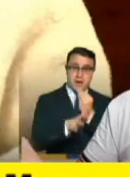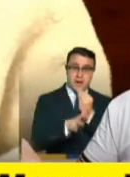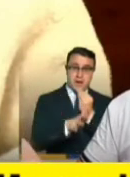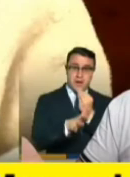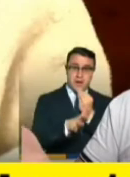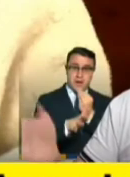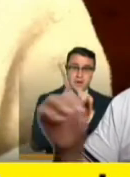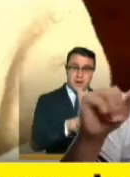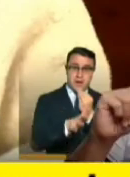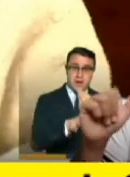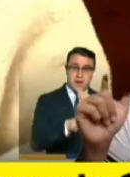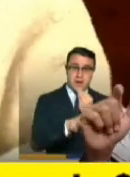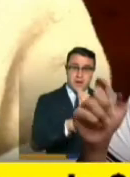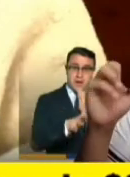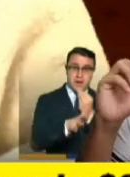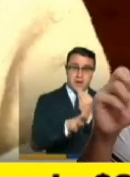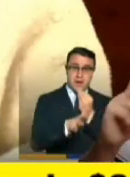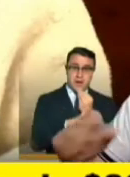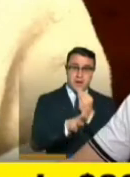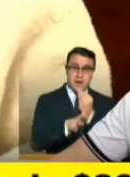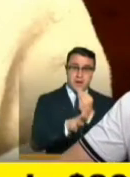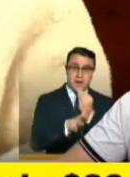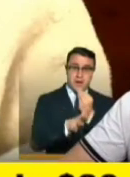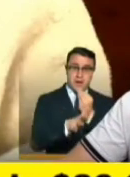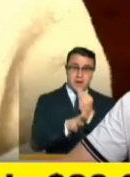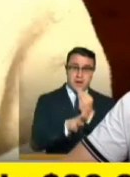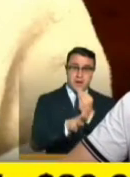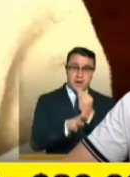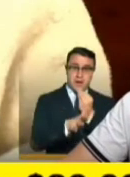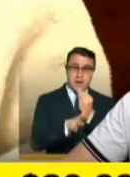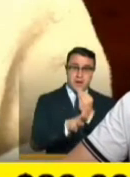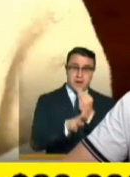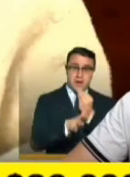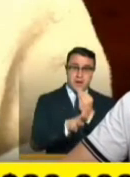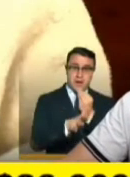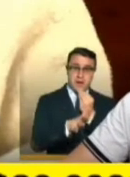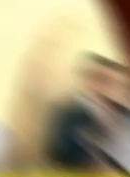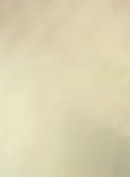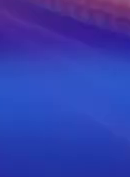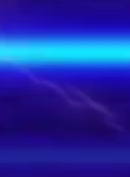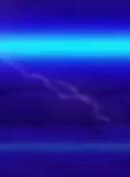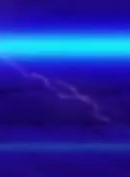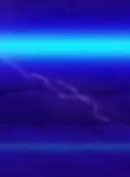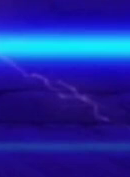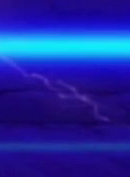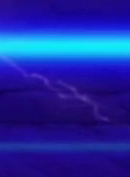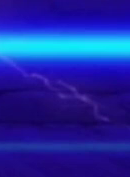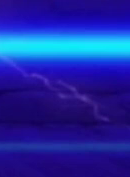radicar próximamente, todavía, y eso quiero dejar claro. Voy a leer aquí alguno de los chats